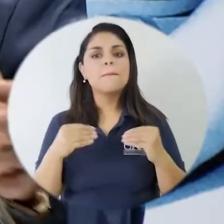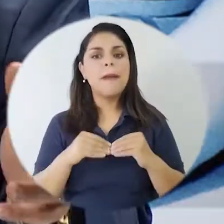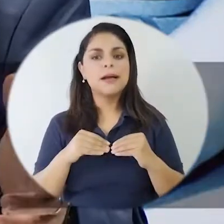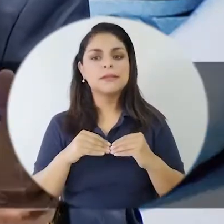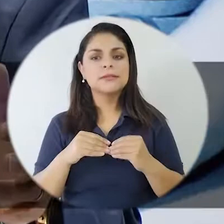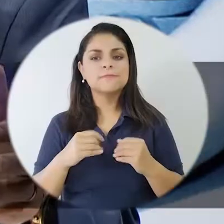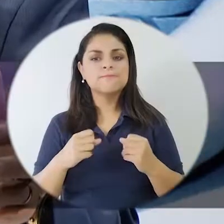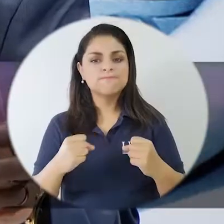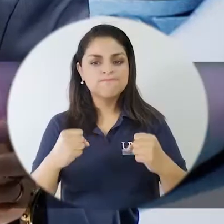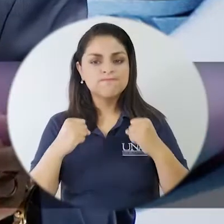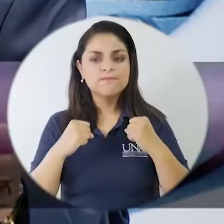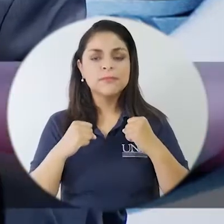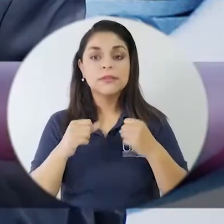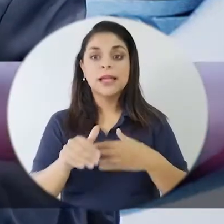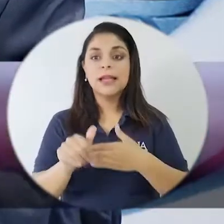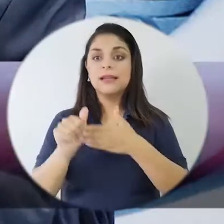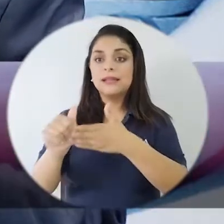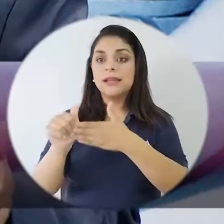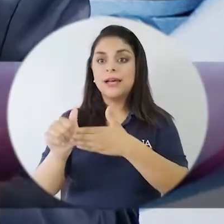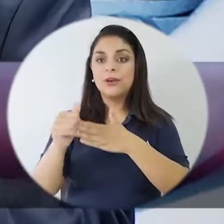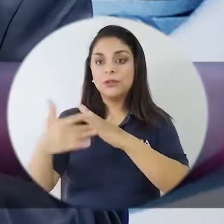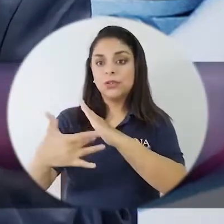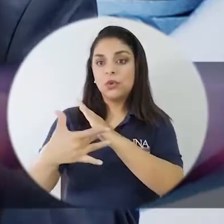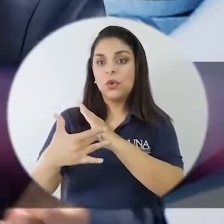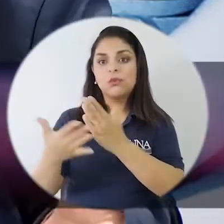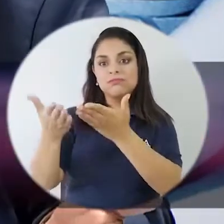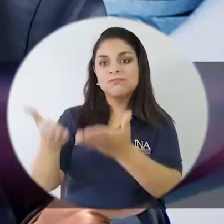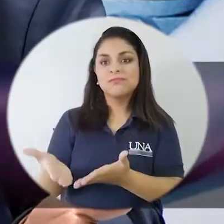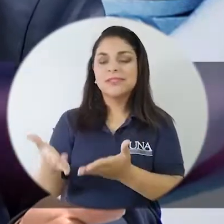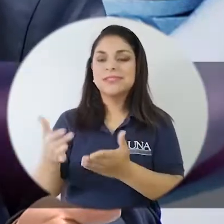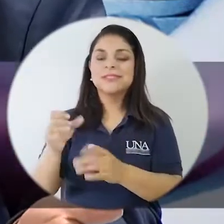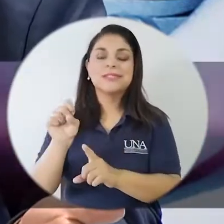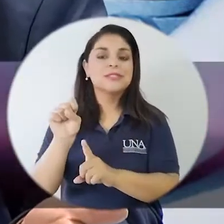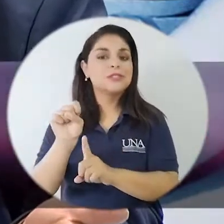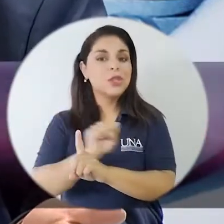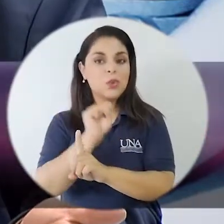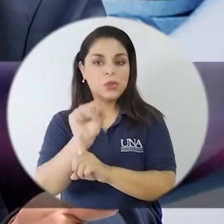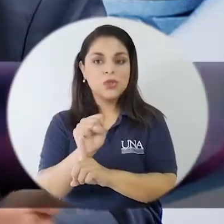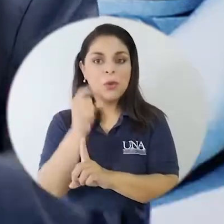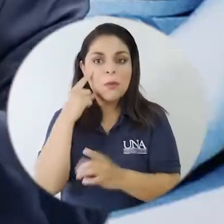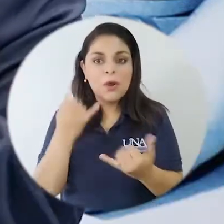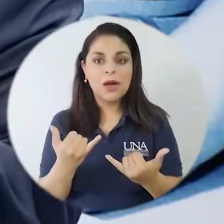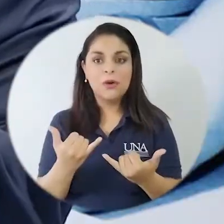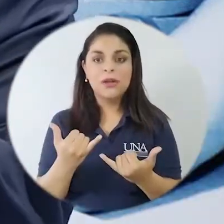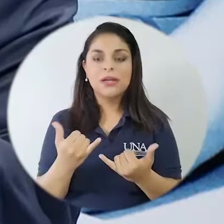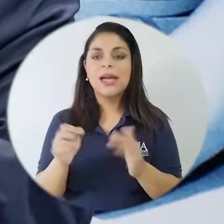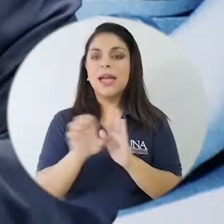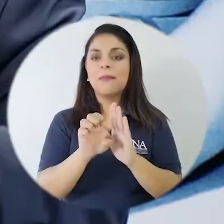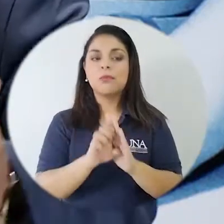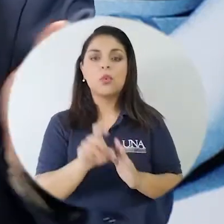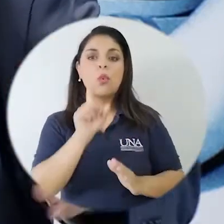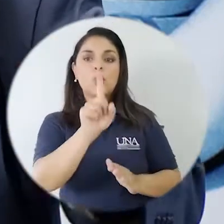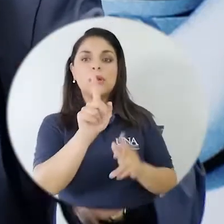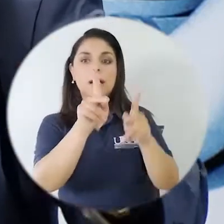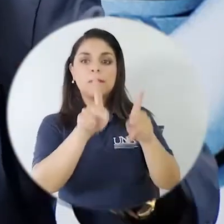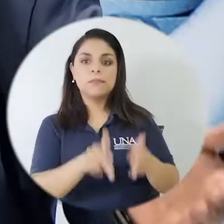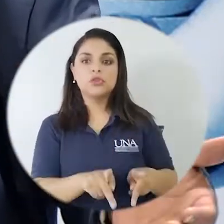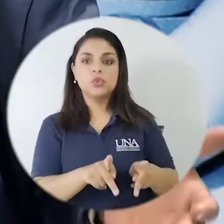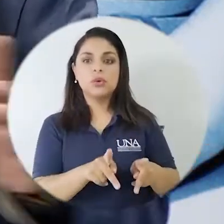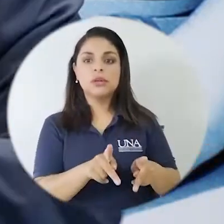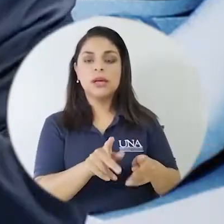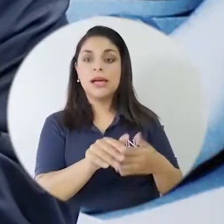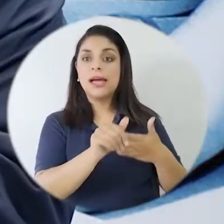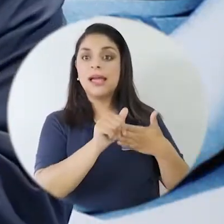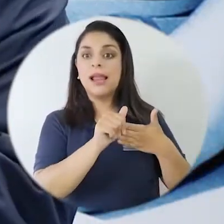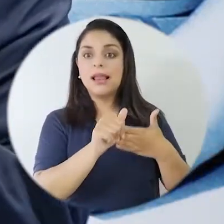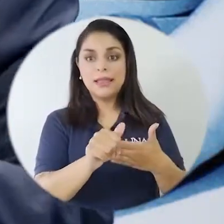dan sinergias donde el liderazgo tecnológico se convierte en un liderazgo situacional. O sea, una persona en un momento puede ser el líder